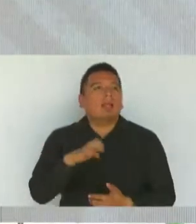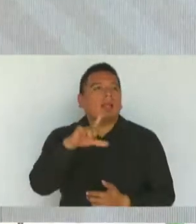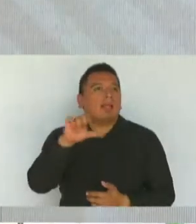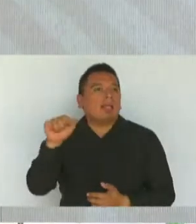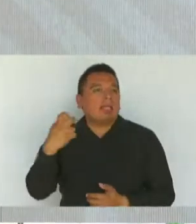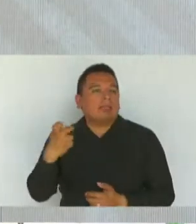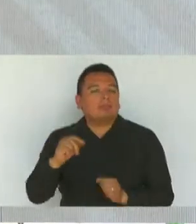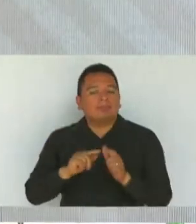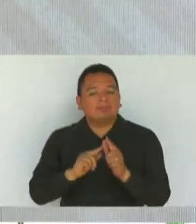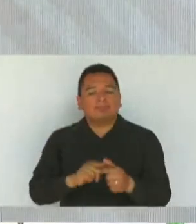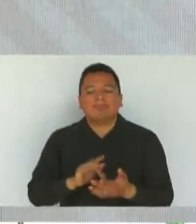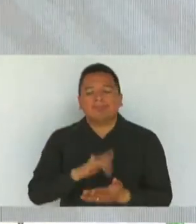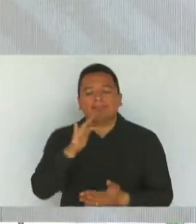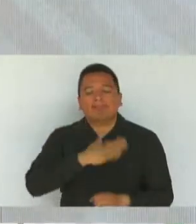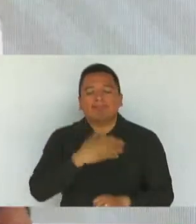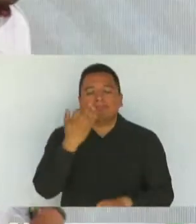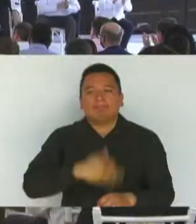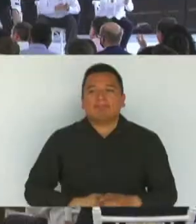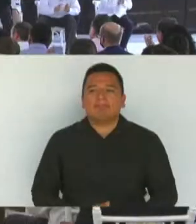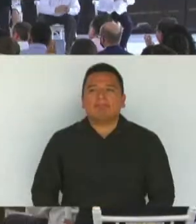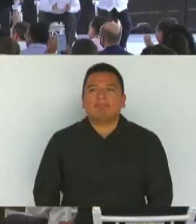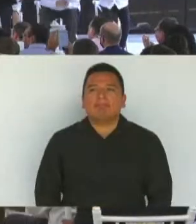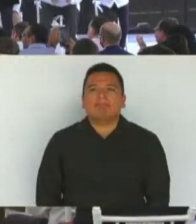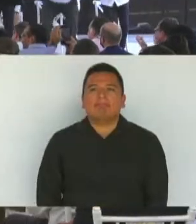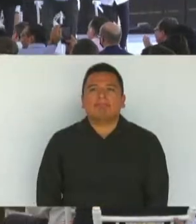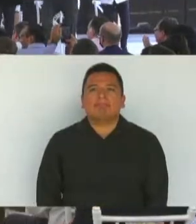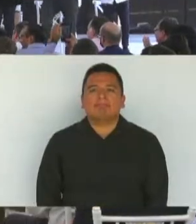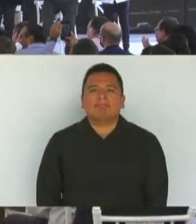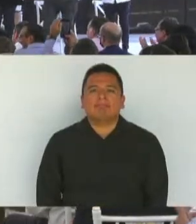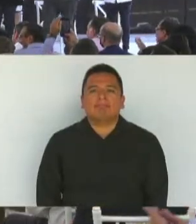sigue. Muchas gracias. Buenas tardes.